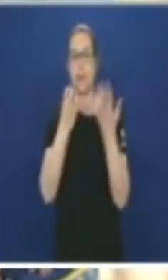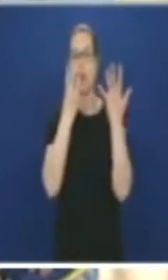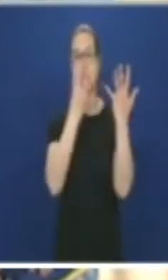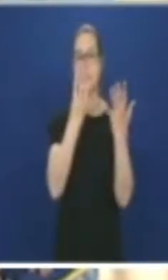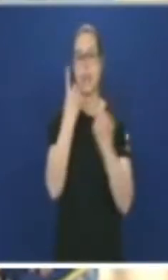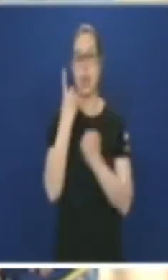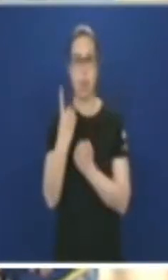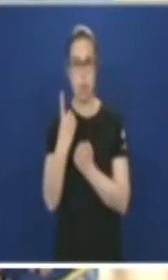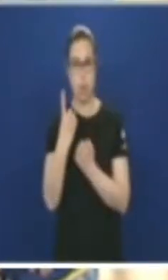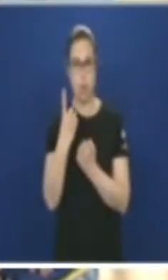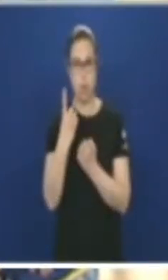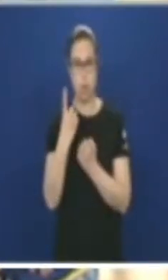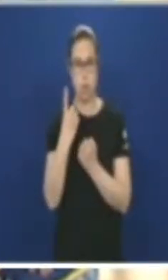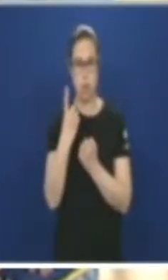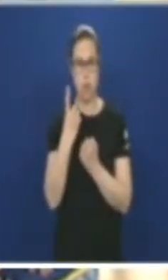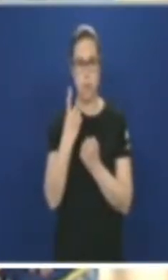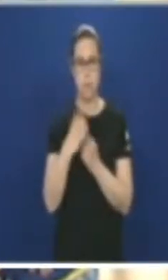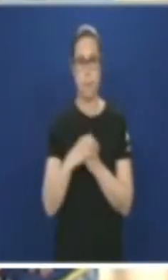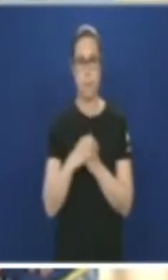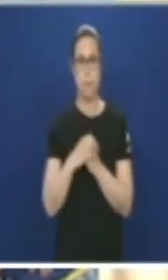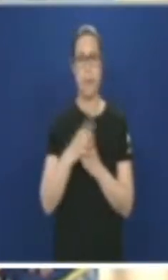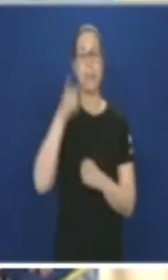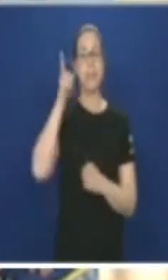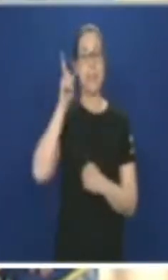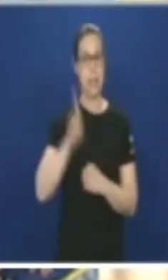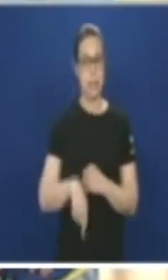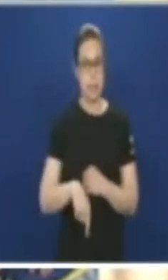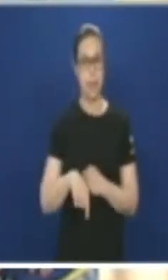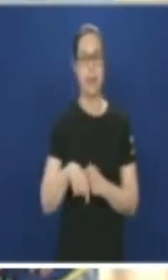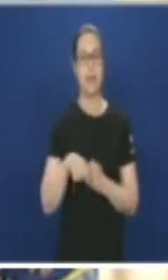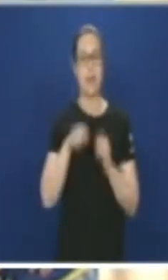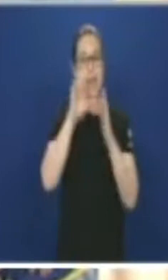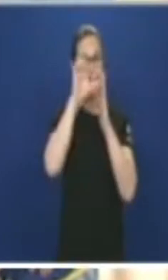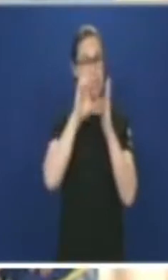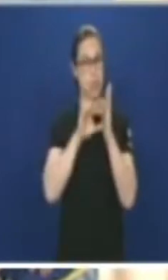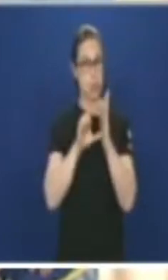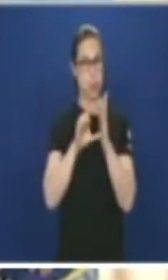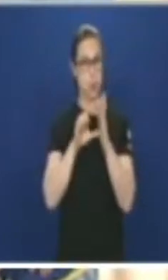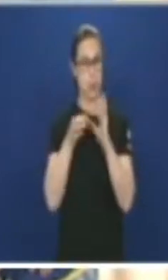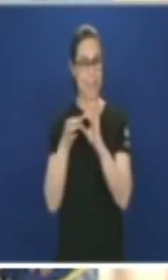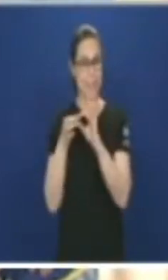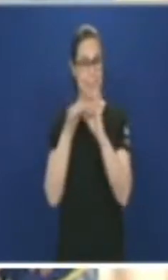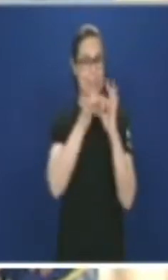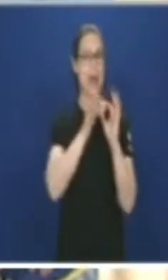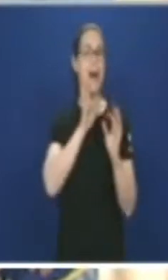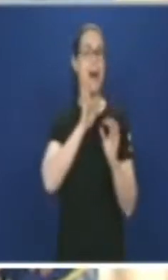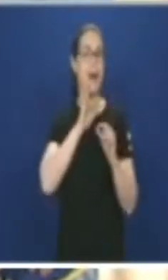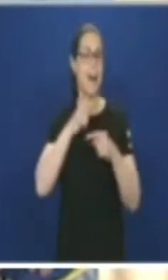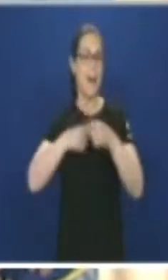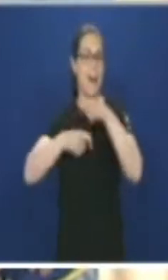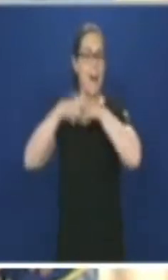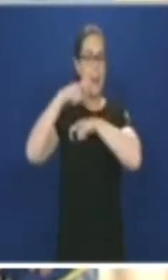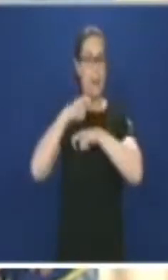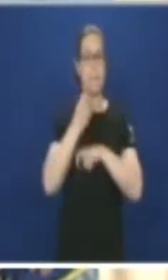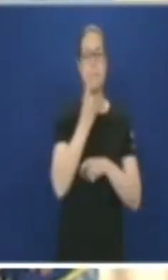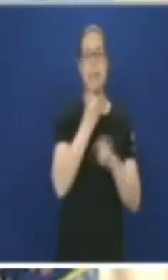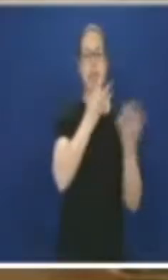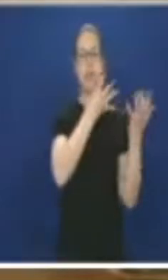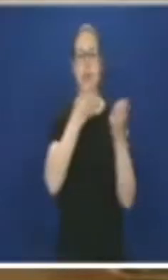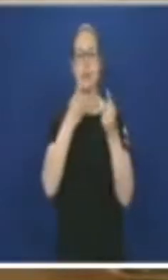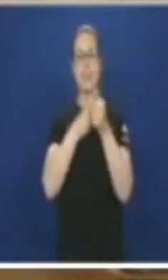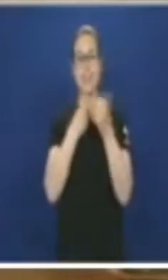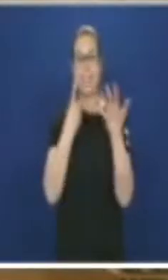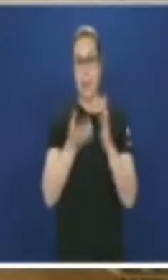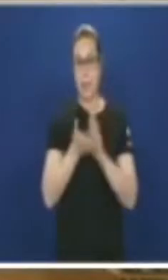abril de 1981, heredeiro e tamén continuador do truncado Estatuto de